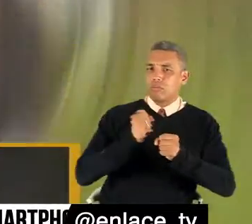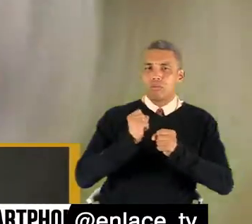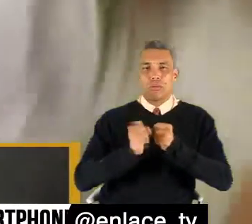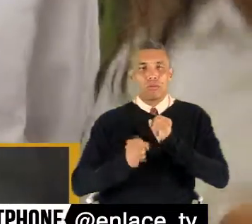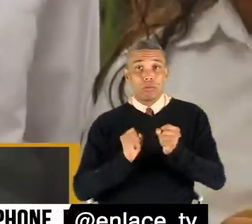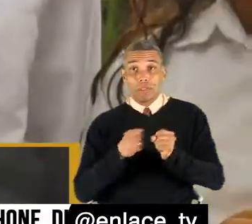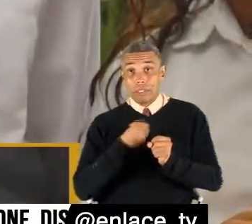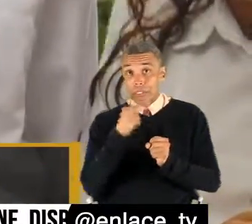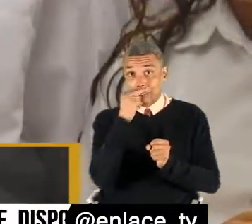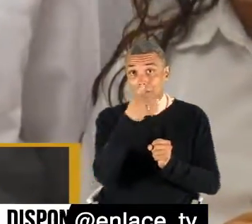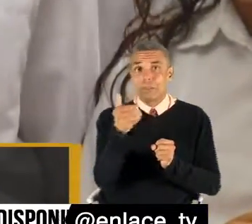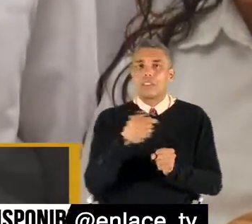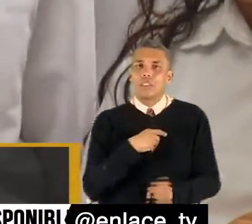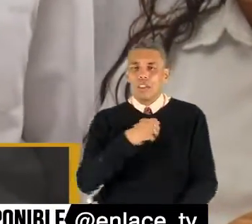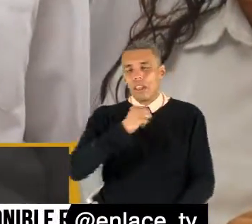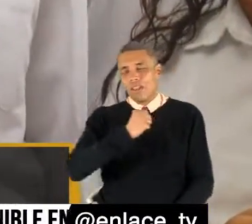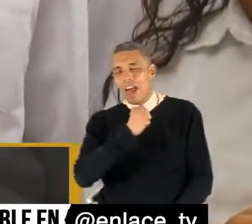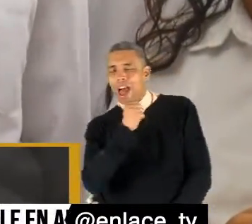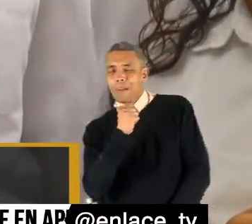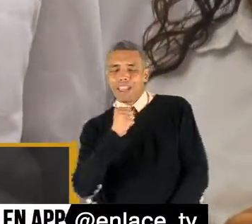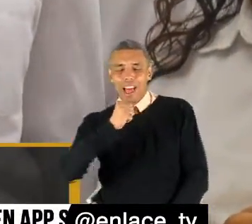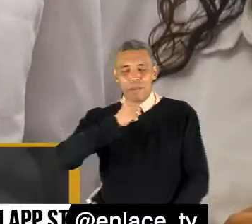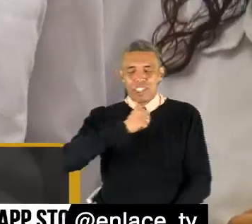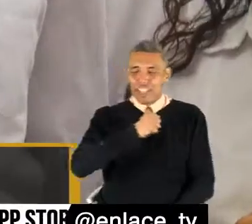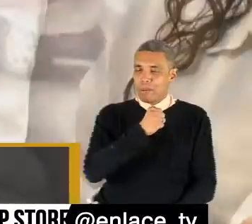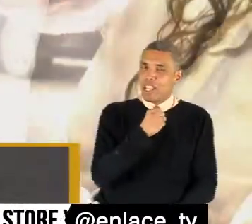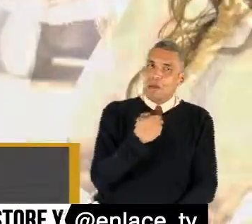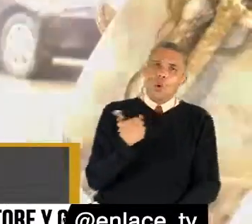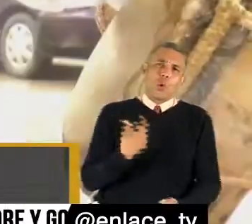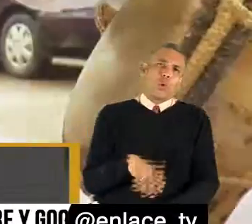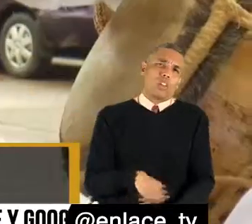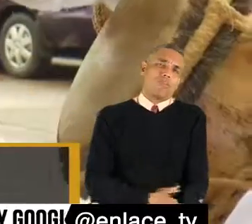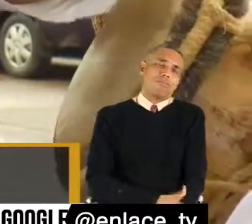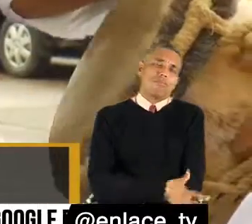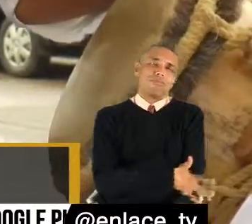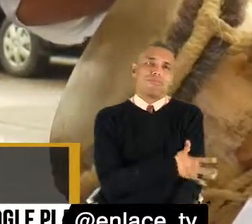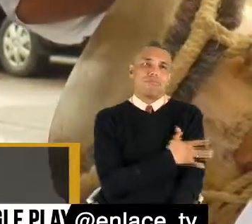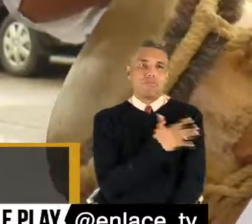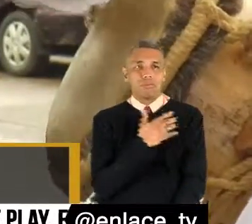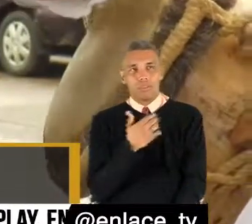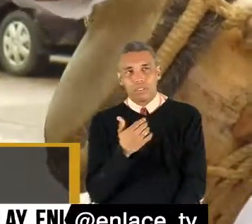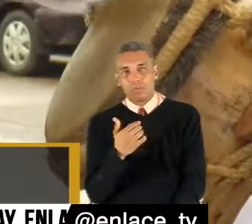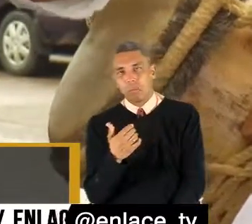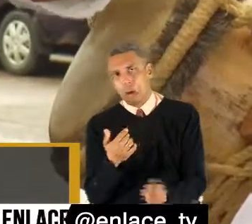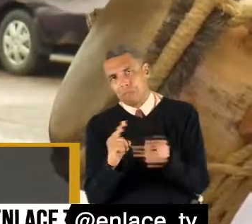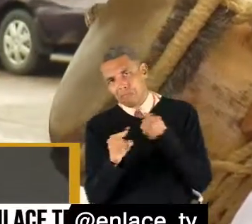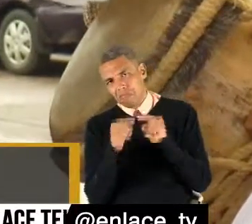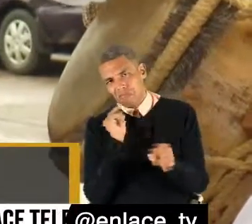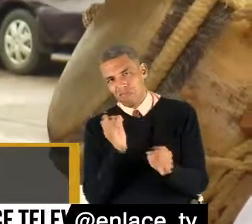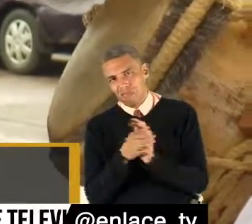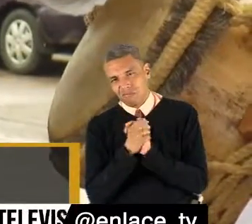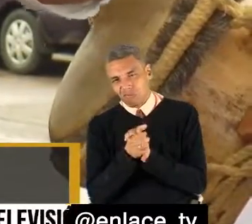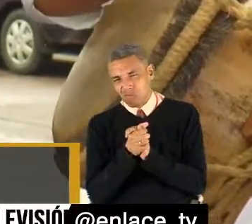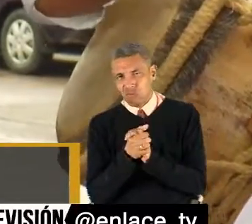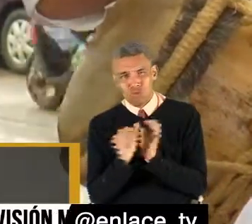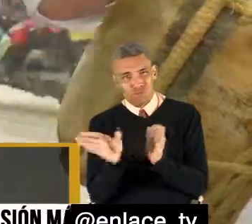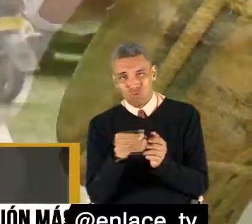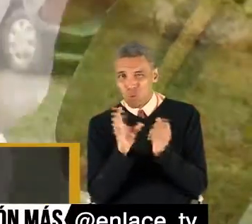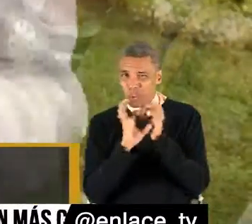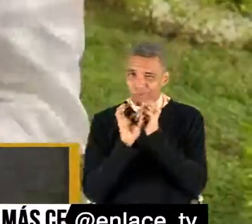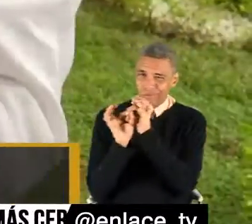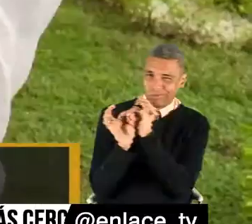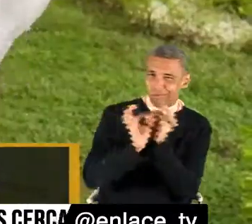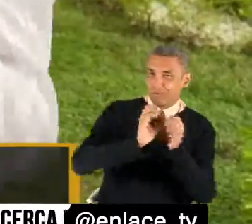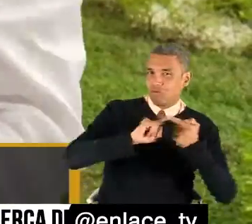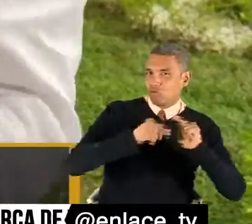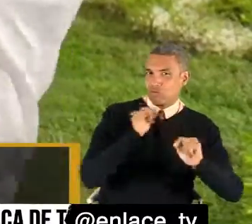mucho cantar, soy feliz cantando y me gusta. La amistad es muy buena, de todo aquí somos muy